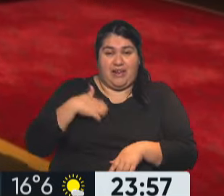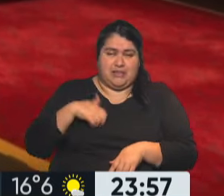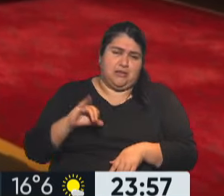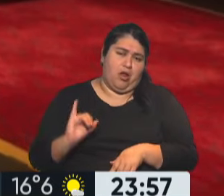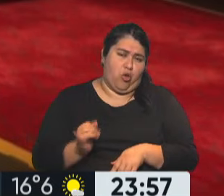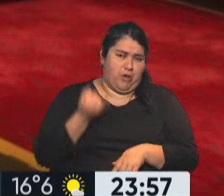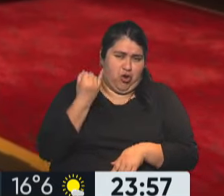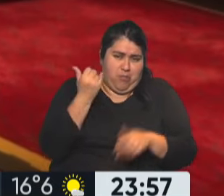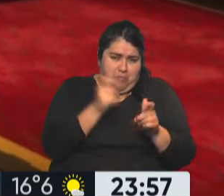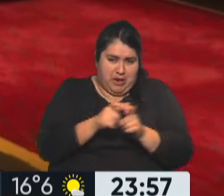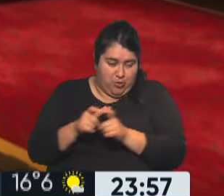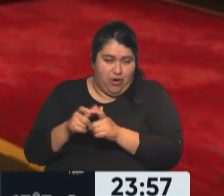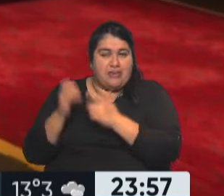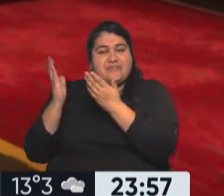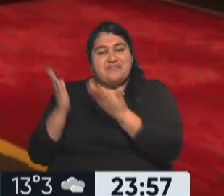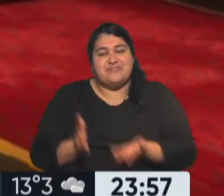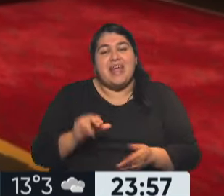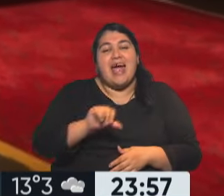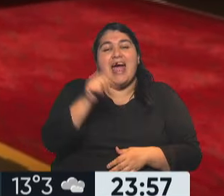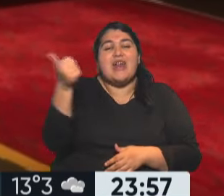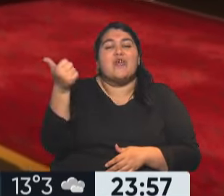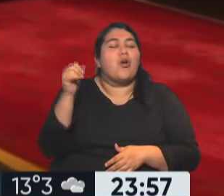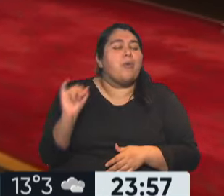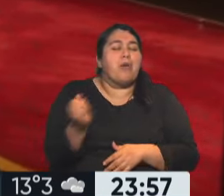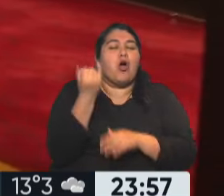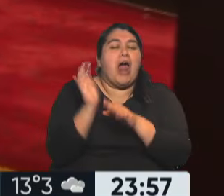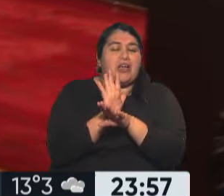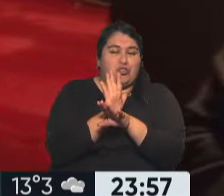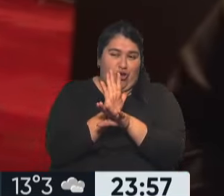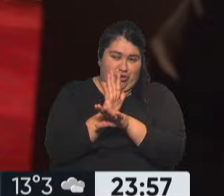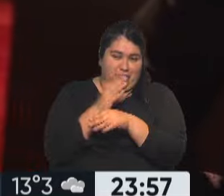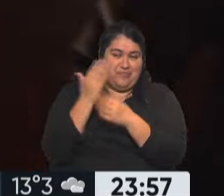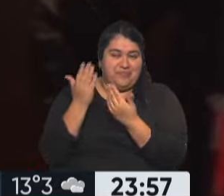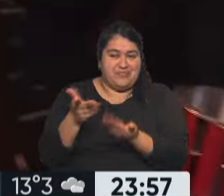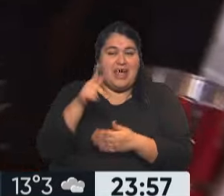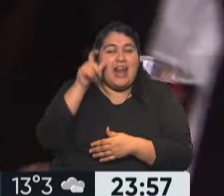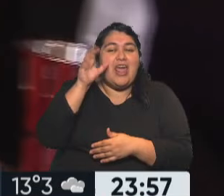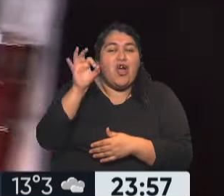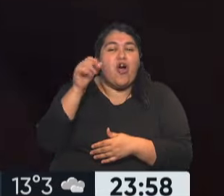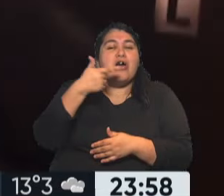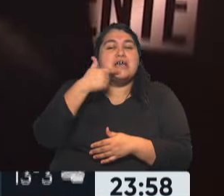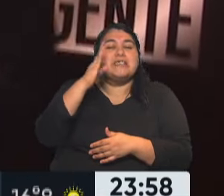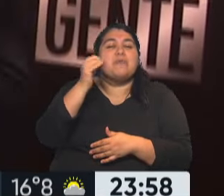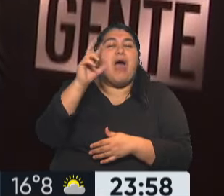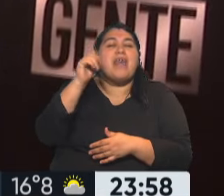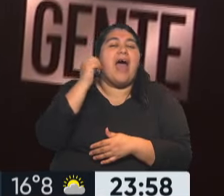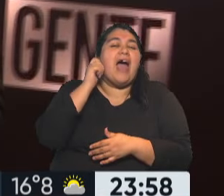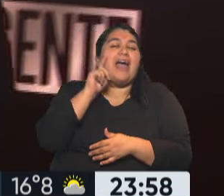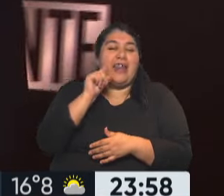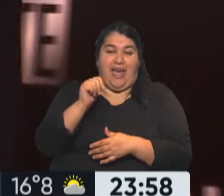y estamos aquí con el ganador del premio al mejor actor de reparto y es Leo Sbaraglia. Me presenté muy bien.